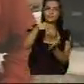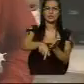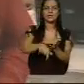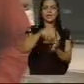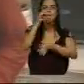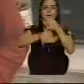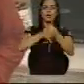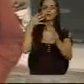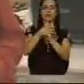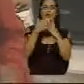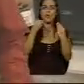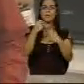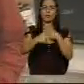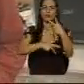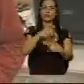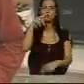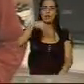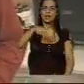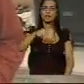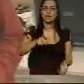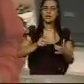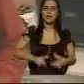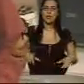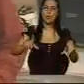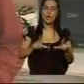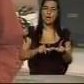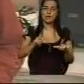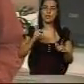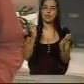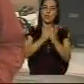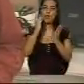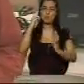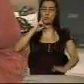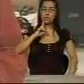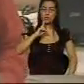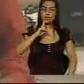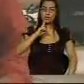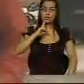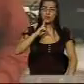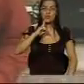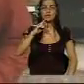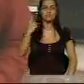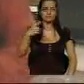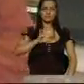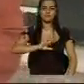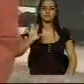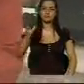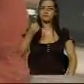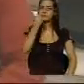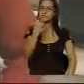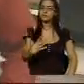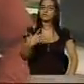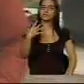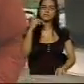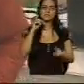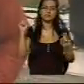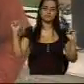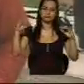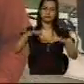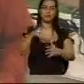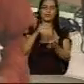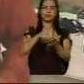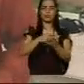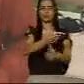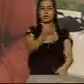sido este proceso importante acá en esta Unidad Educativa Nacional Bolivariana, que sin duda alguna ya ha tenido una gran cantidad de afluencia, como ustedes acaban de apreciar